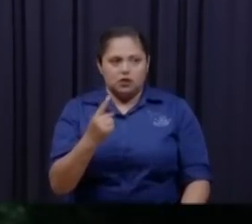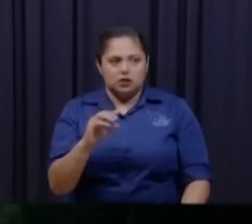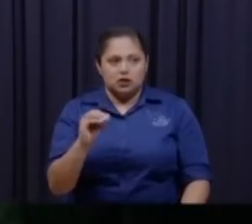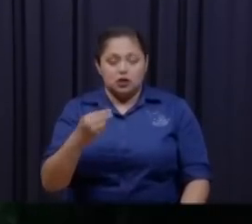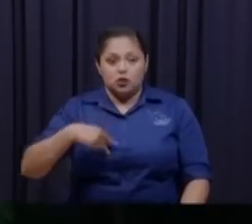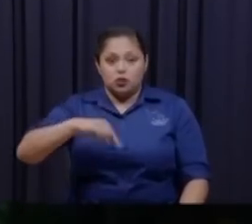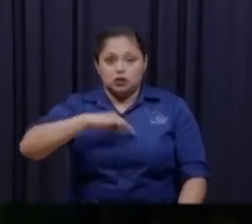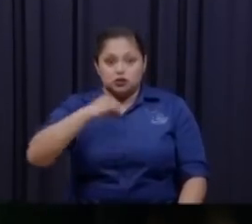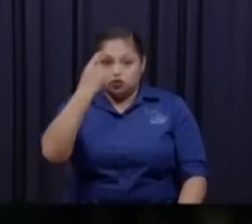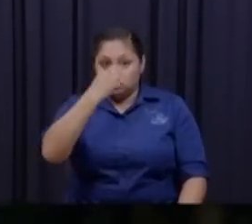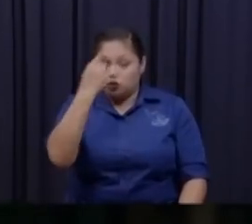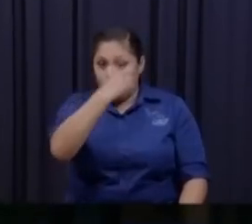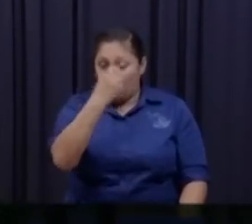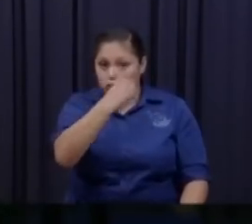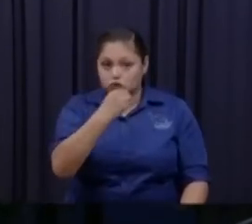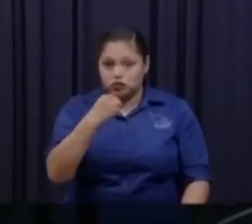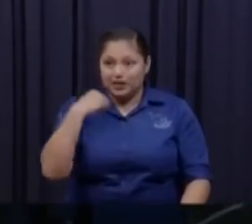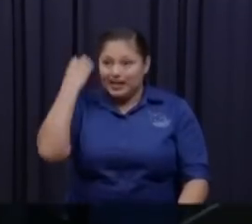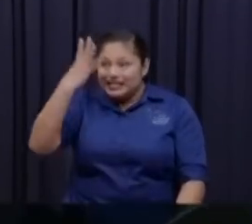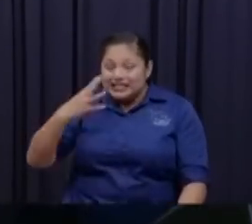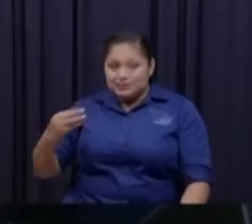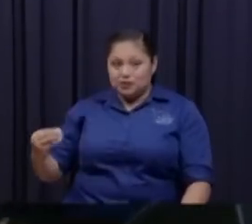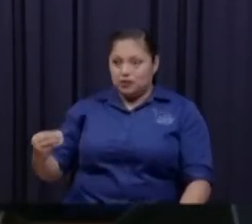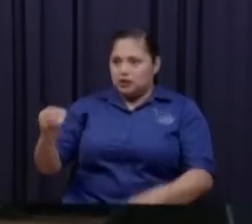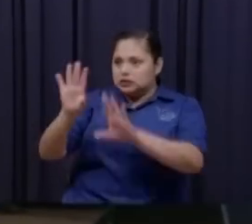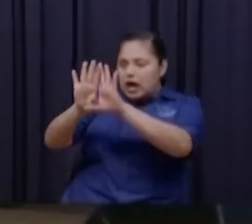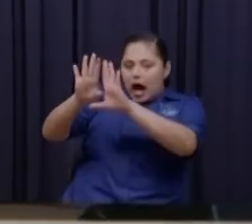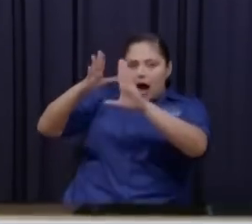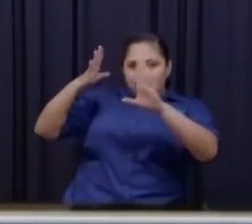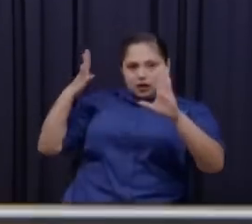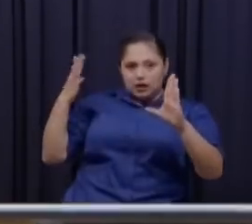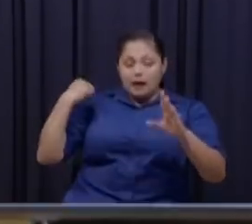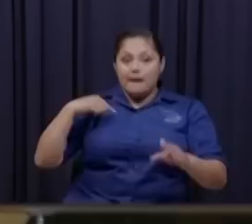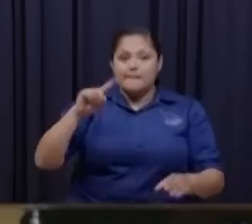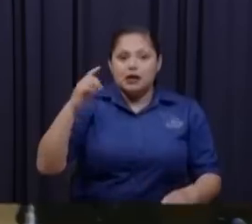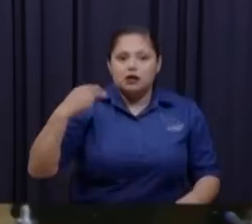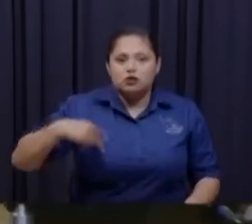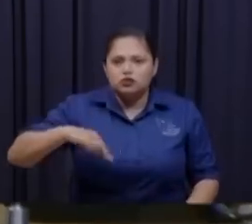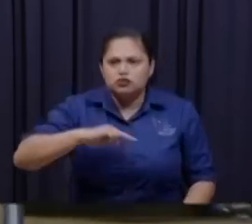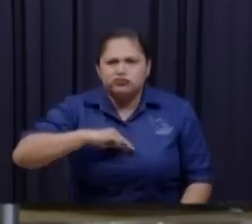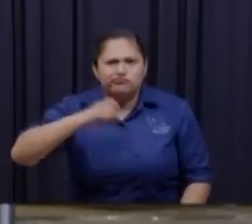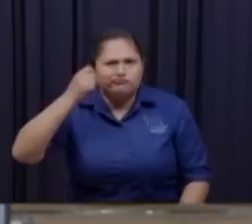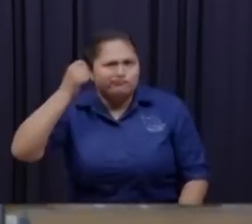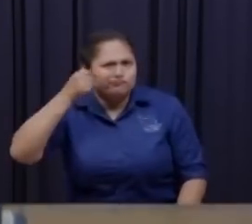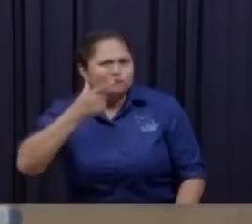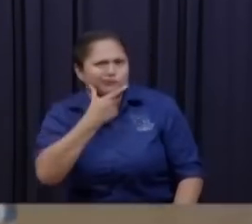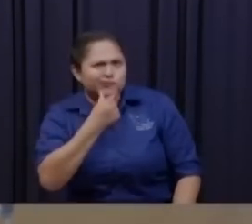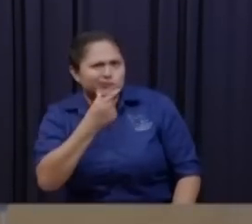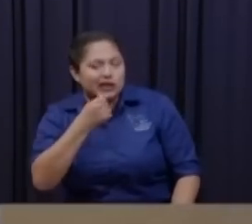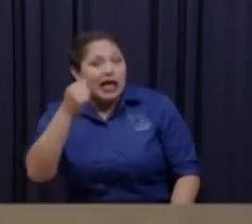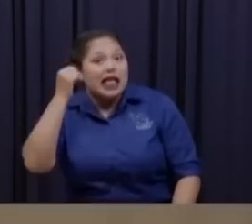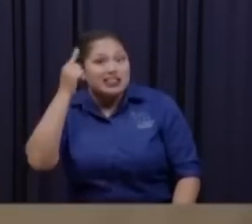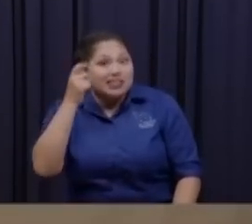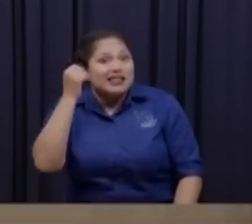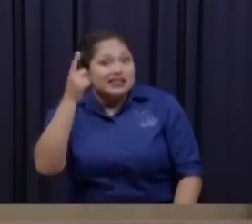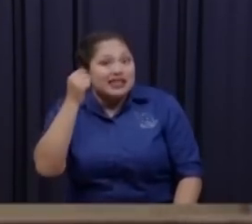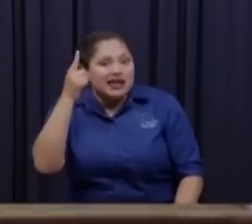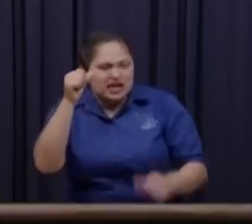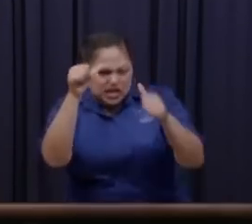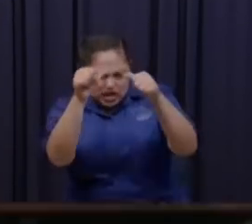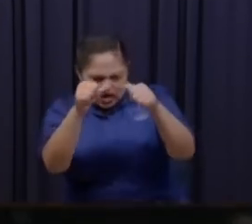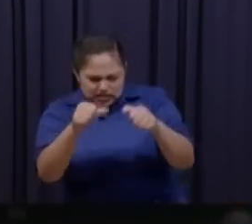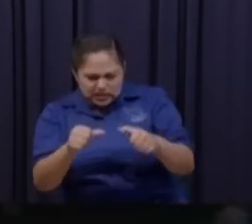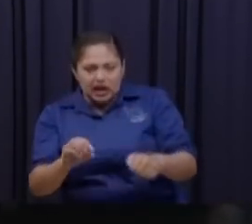nuestros ojos espirituales se tienen que abrir para que nosotros logremos discernir qué es lo que tenemos que hacer para